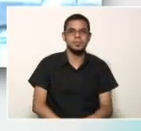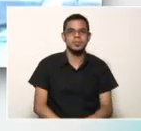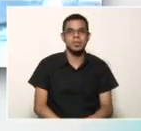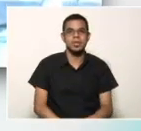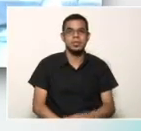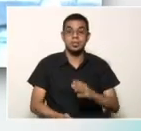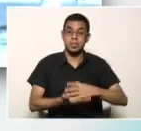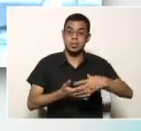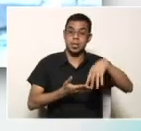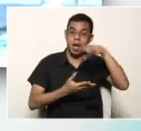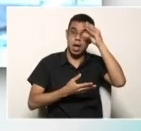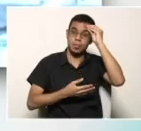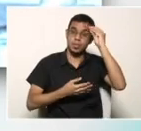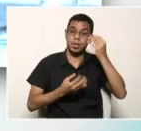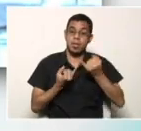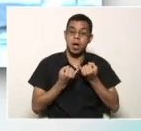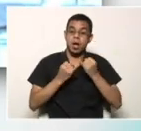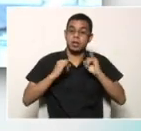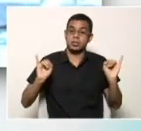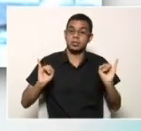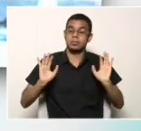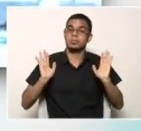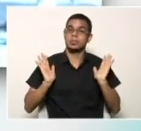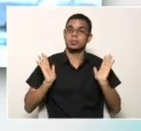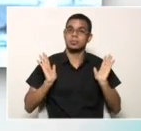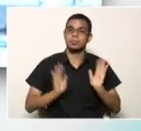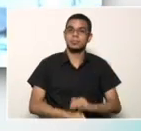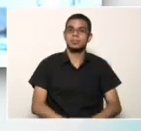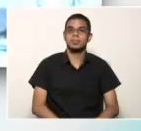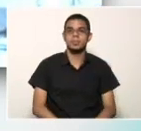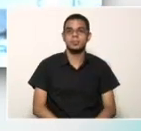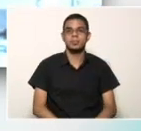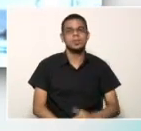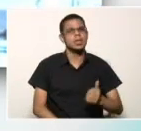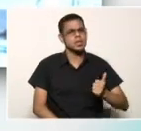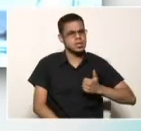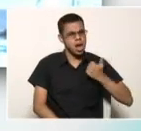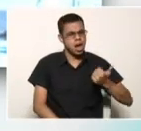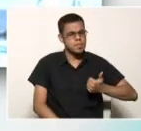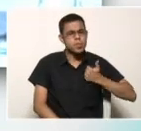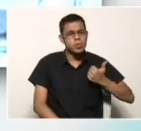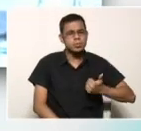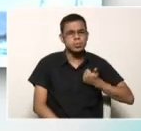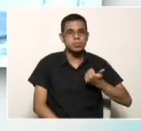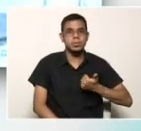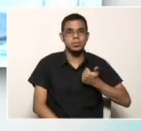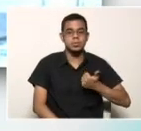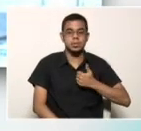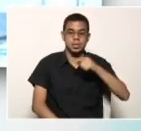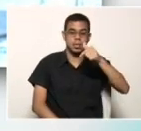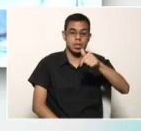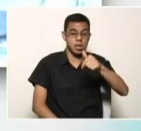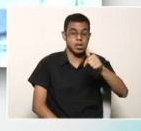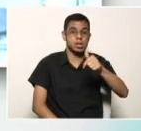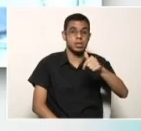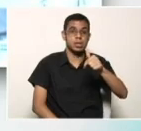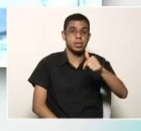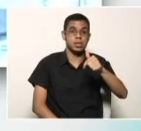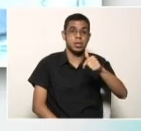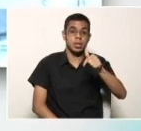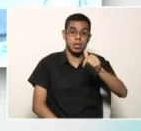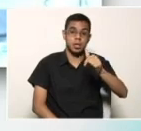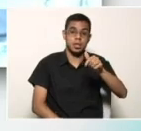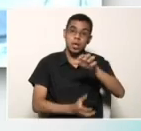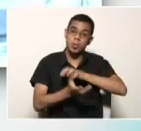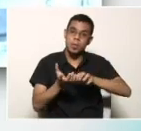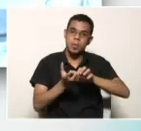a independizarnos, que nos emancipemos, que aprovechemos este tiempo de crisis, de bloqueos